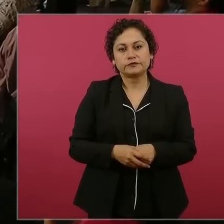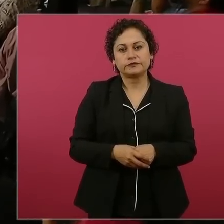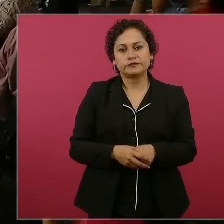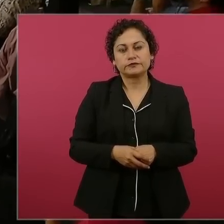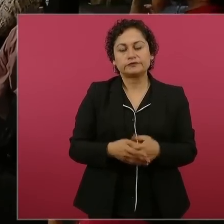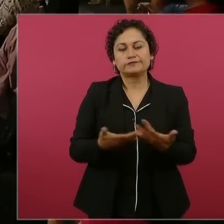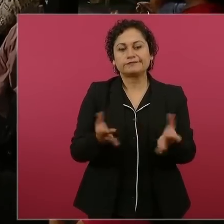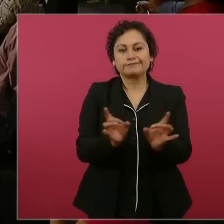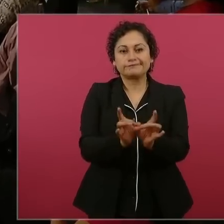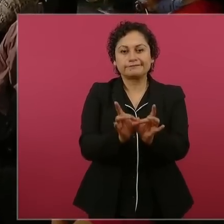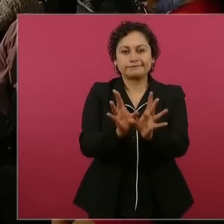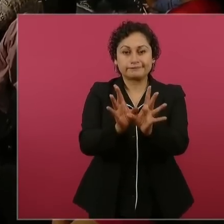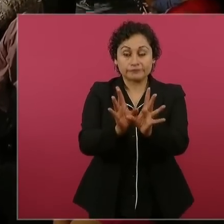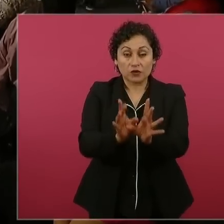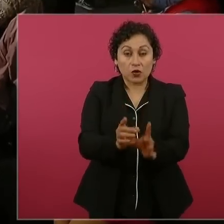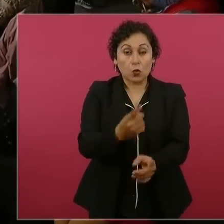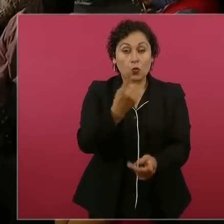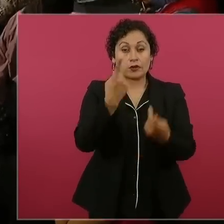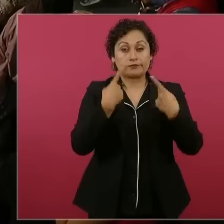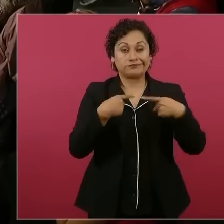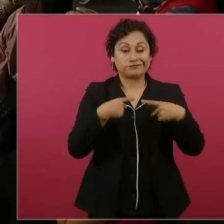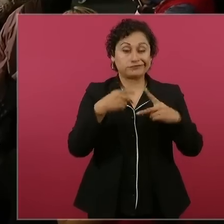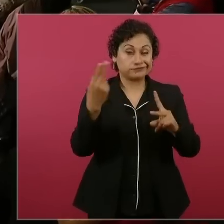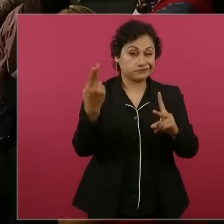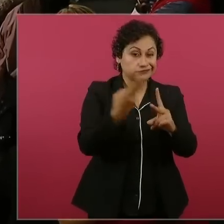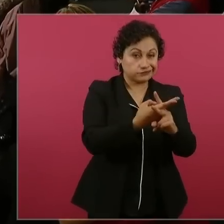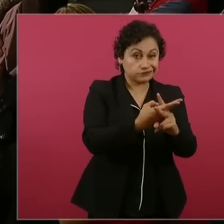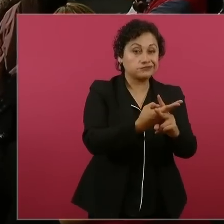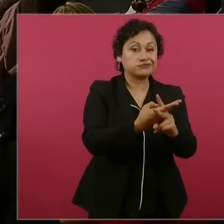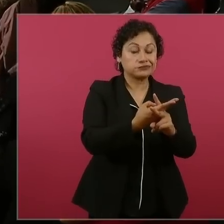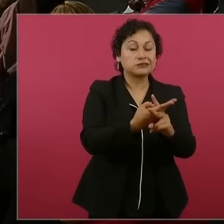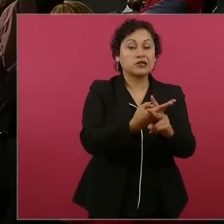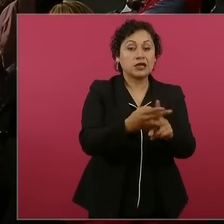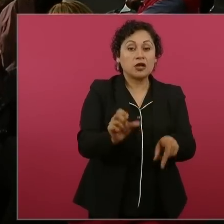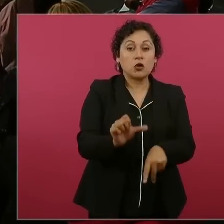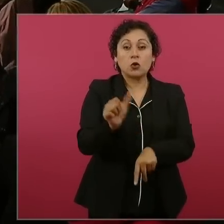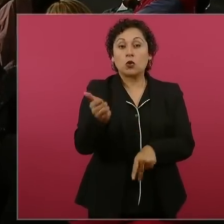Cometió ese homicidio, hubo otro herido.